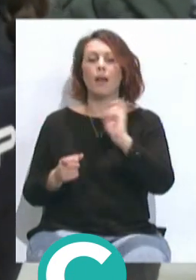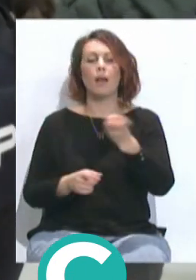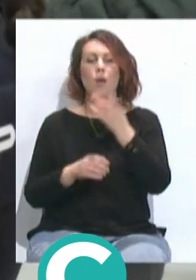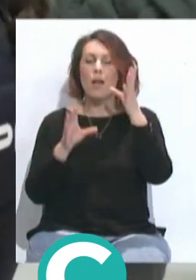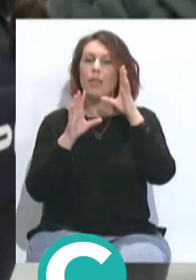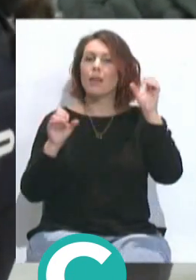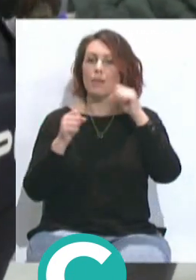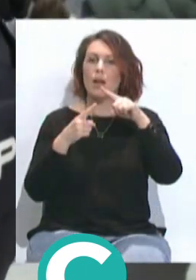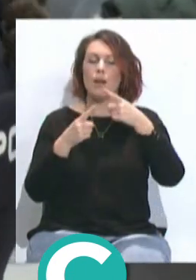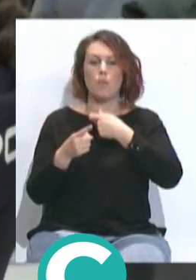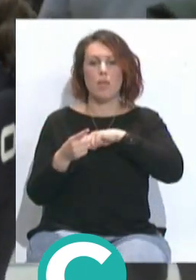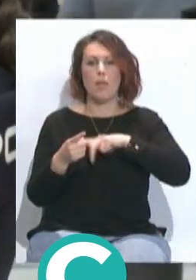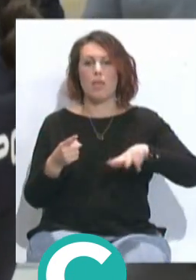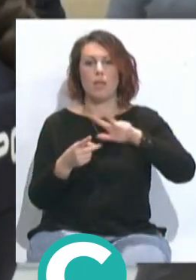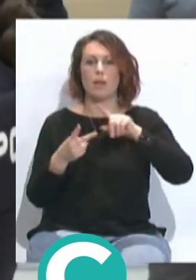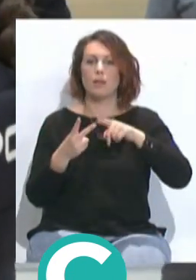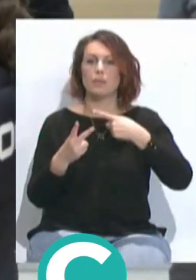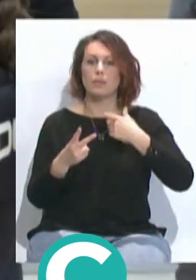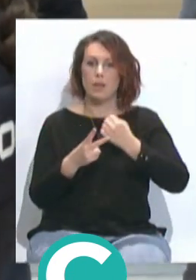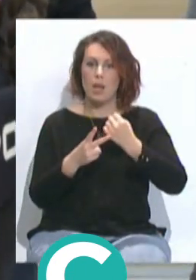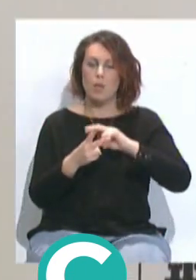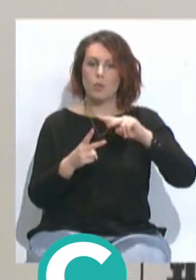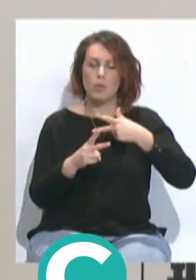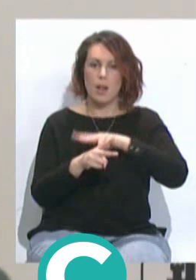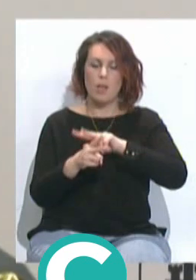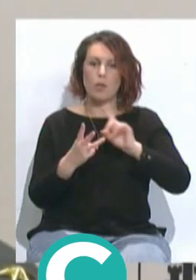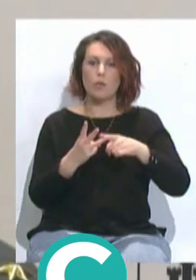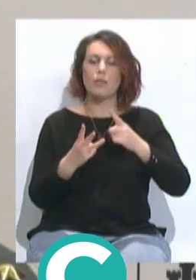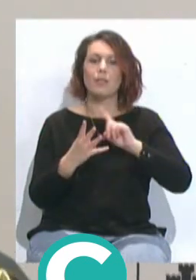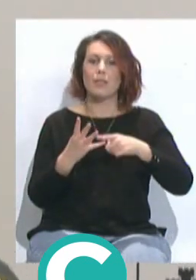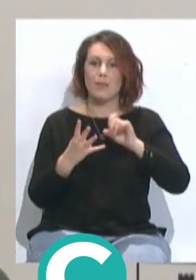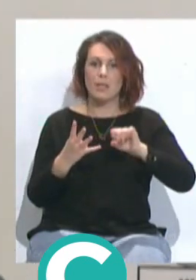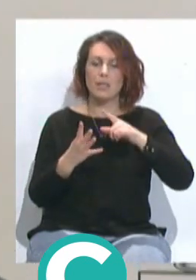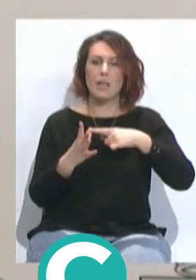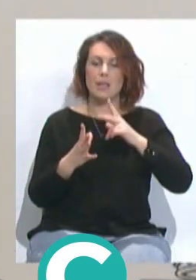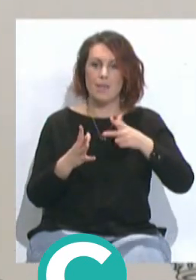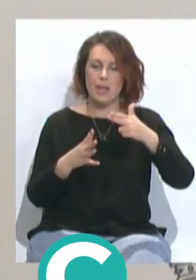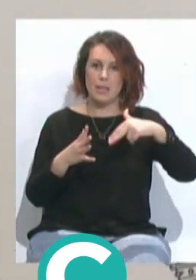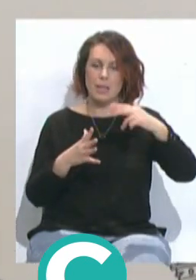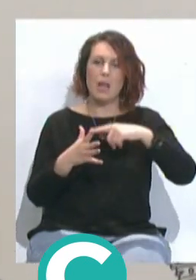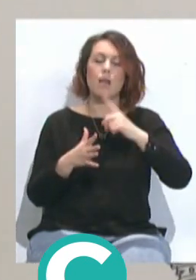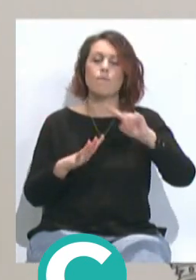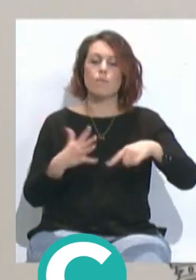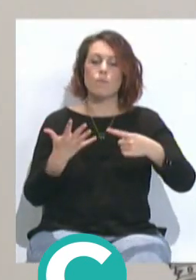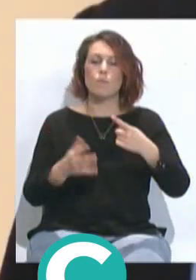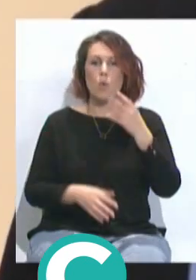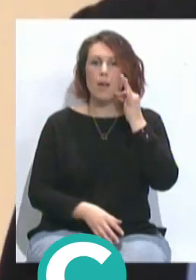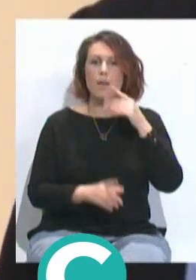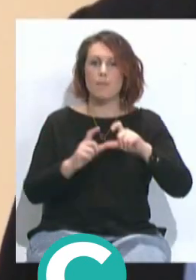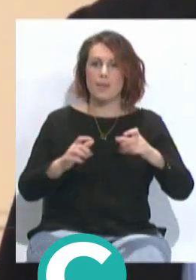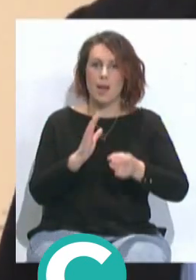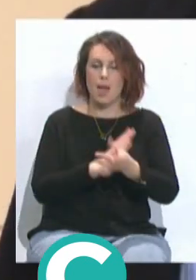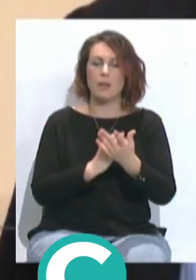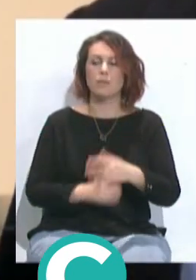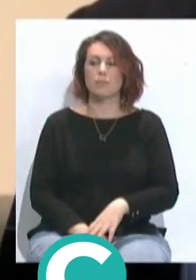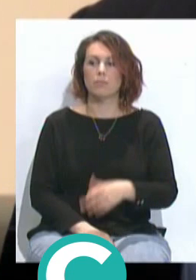guardia civil, policía nacional, trabajadoras de subdelegación, defensa, navantia y mujeres empresarias. Porque es